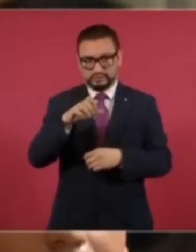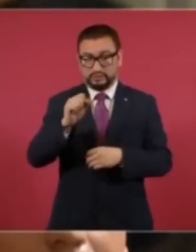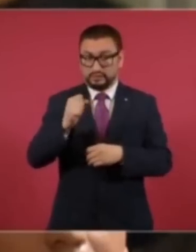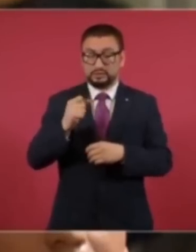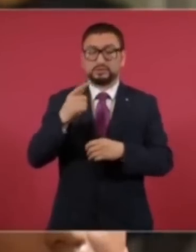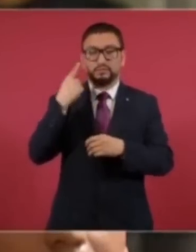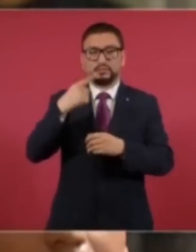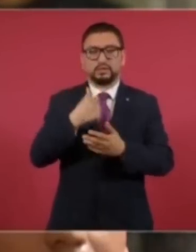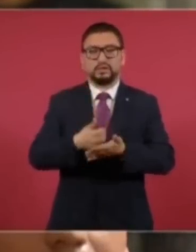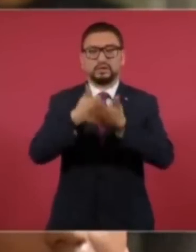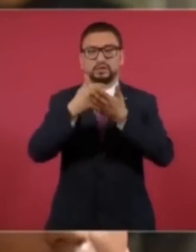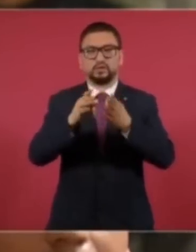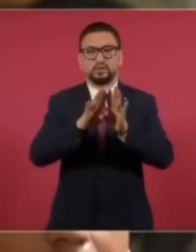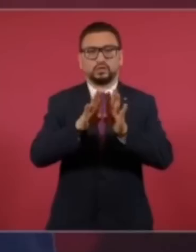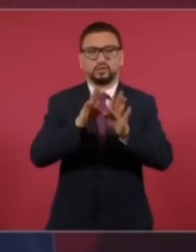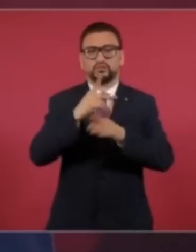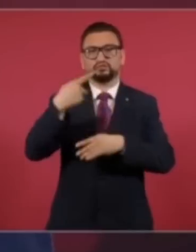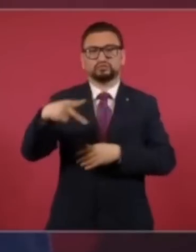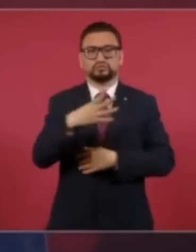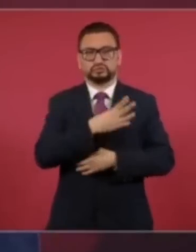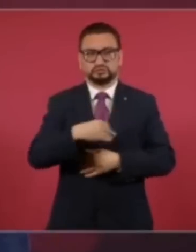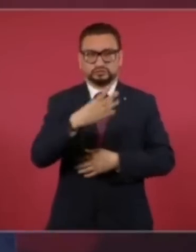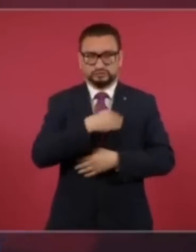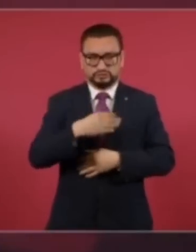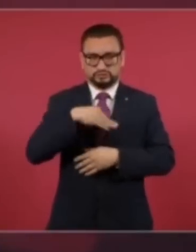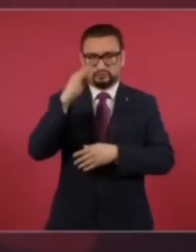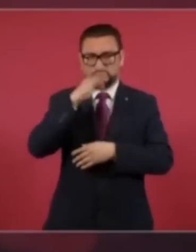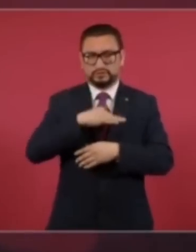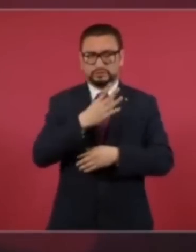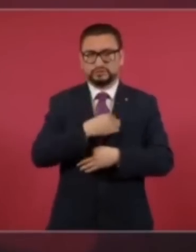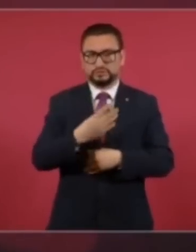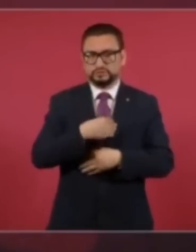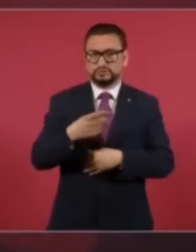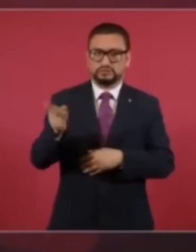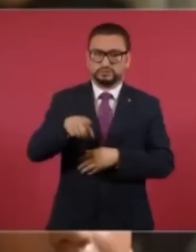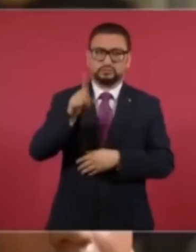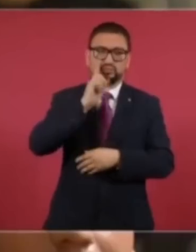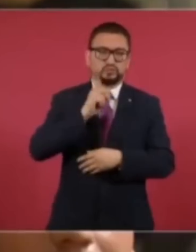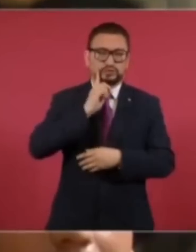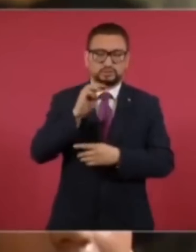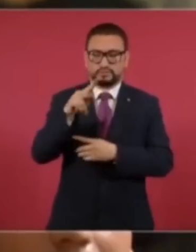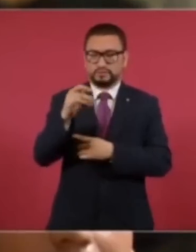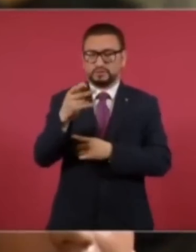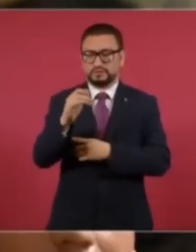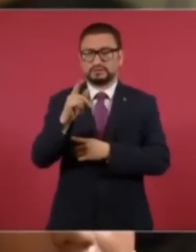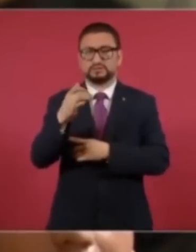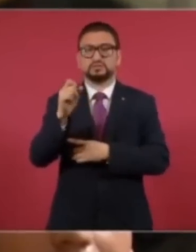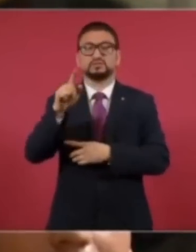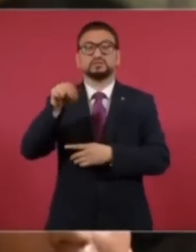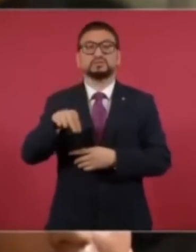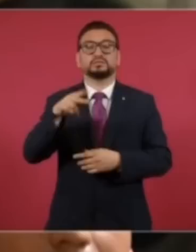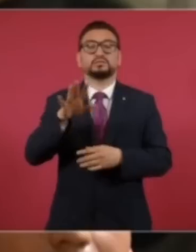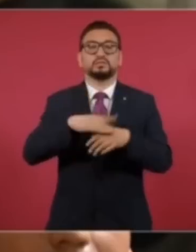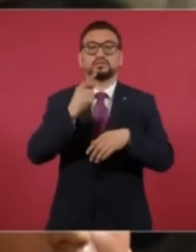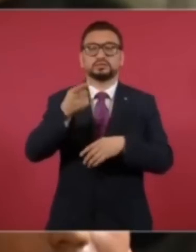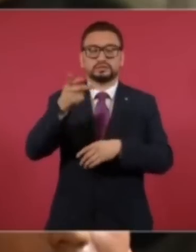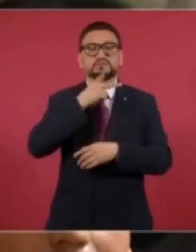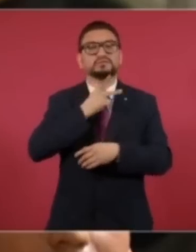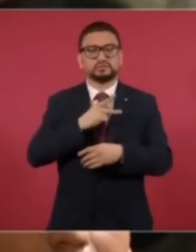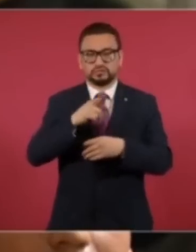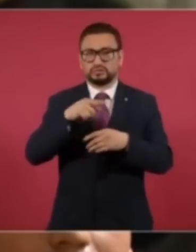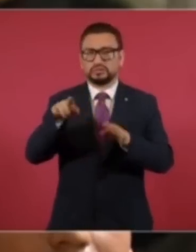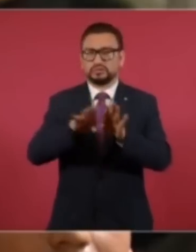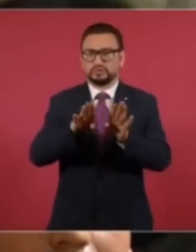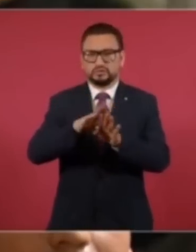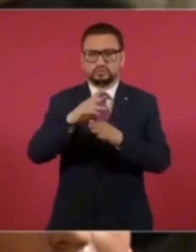tema del cabildeo que hicieron sus hijastros hijos de Marta Sagún en Petróleos Mexicanos, que causaron